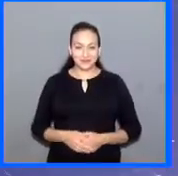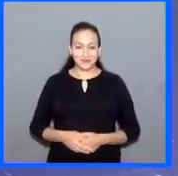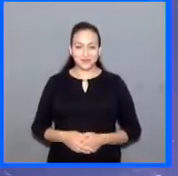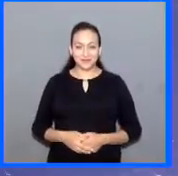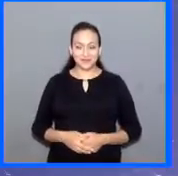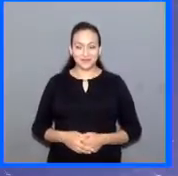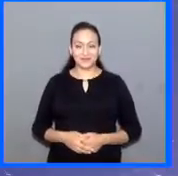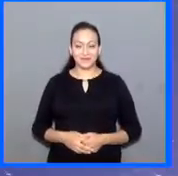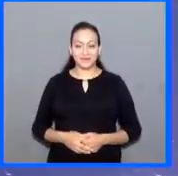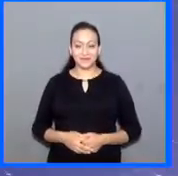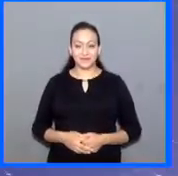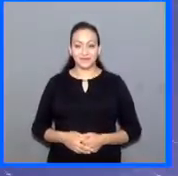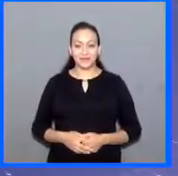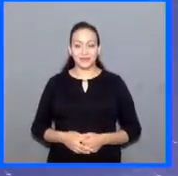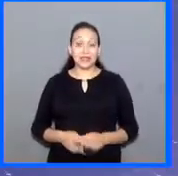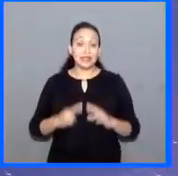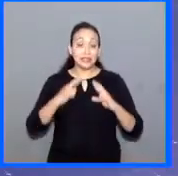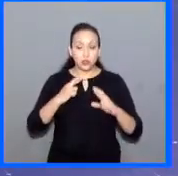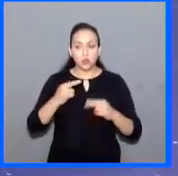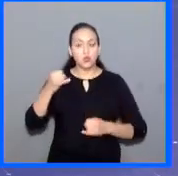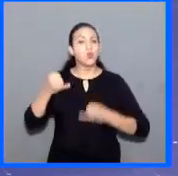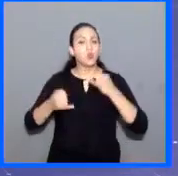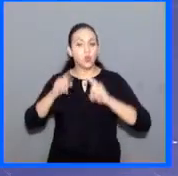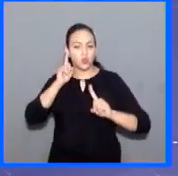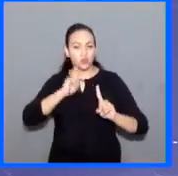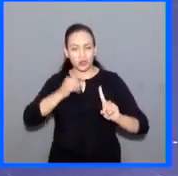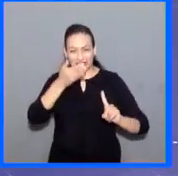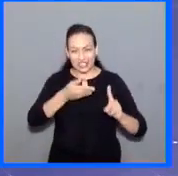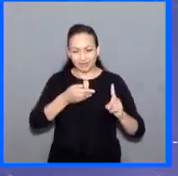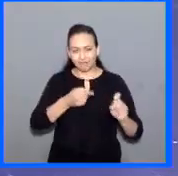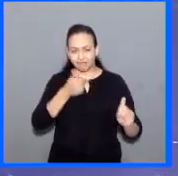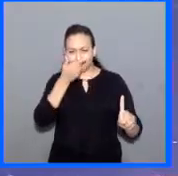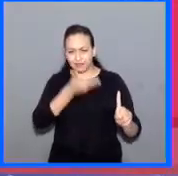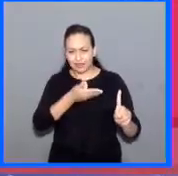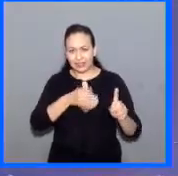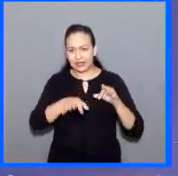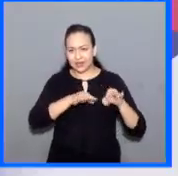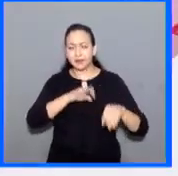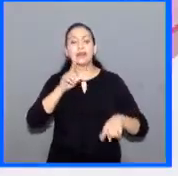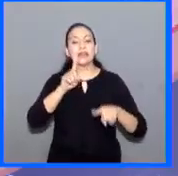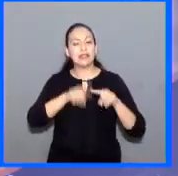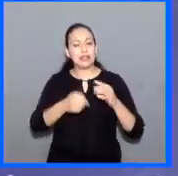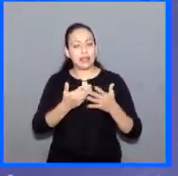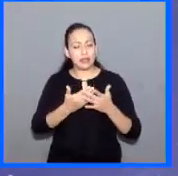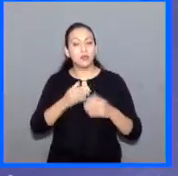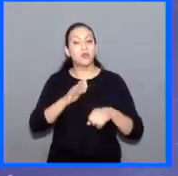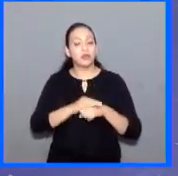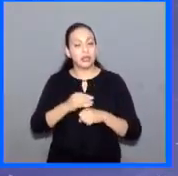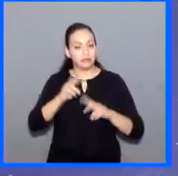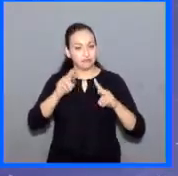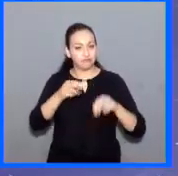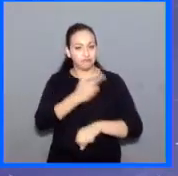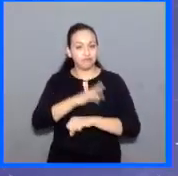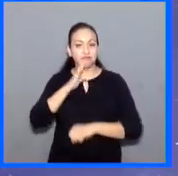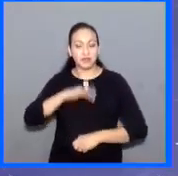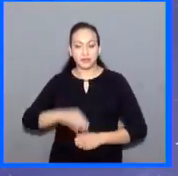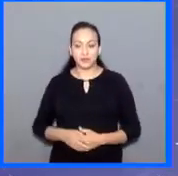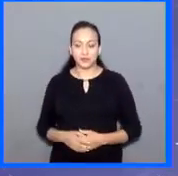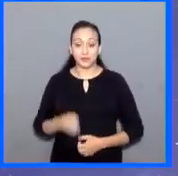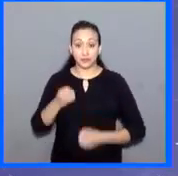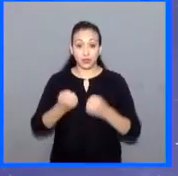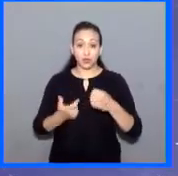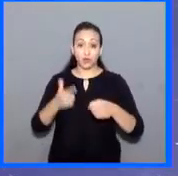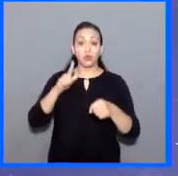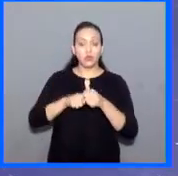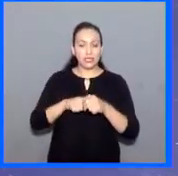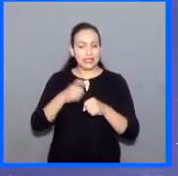Suspensión temporal a jueza federal por presuntas irregularidades en materia de extradición. La justicia social es la base para